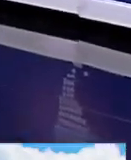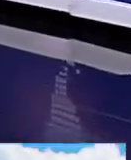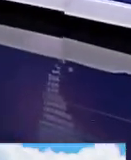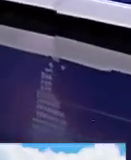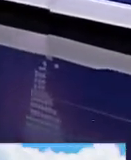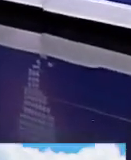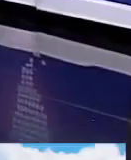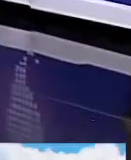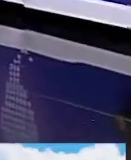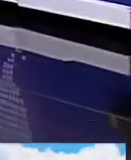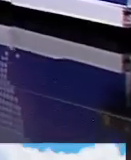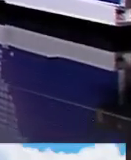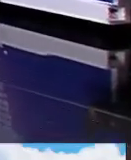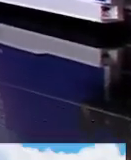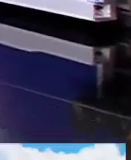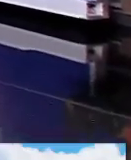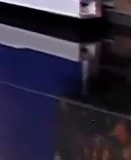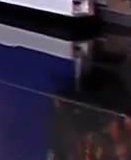Gracias.